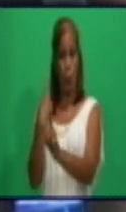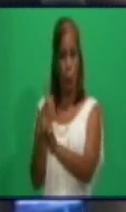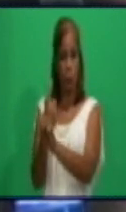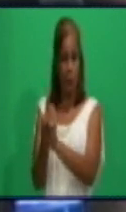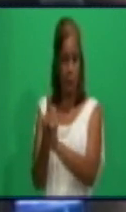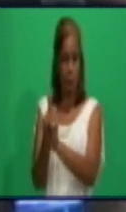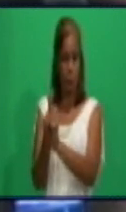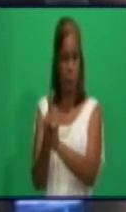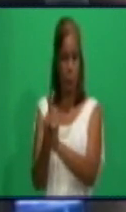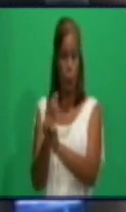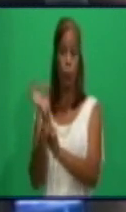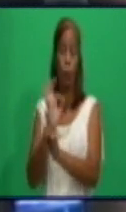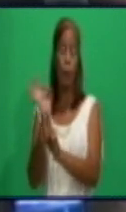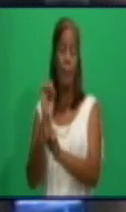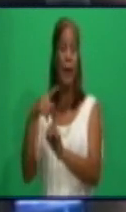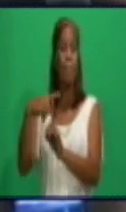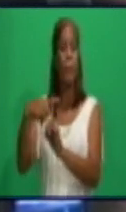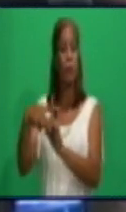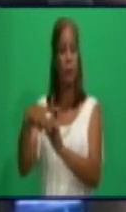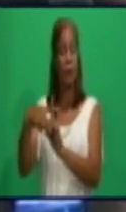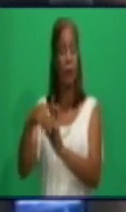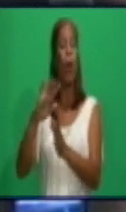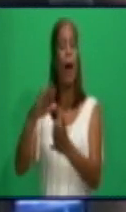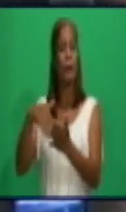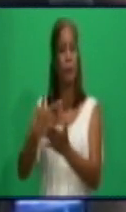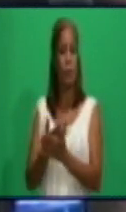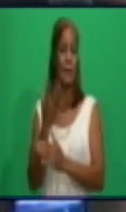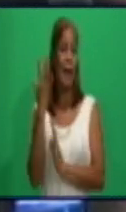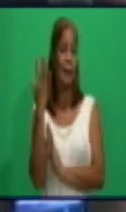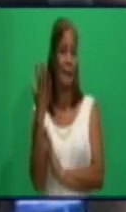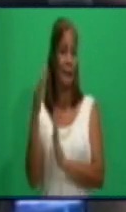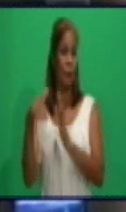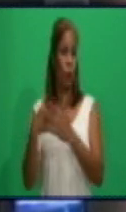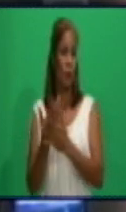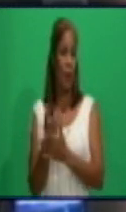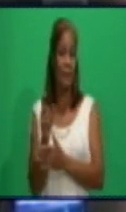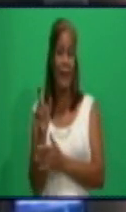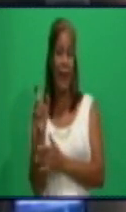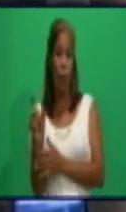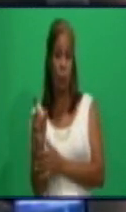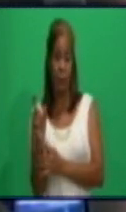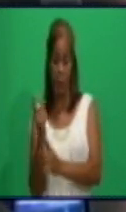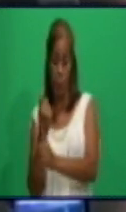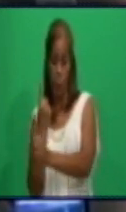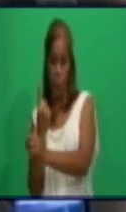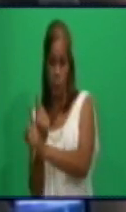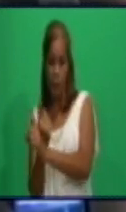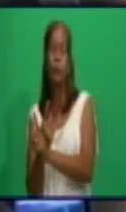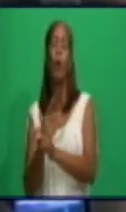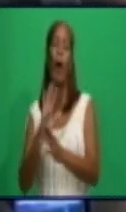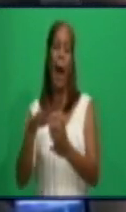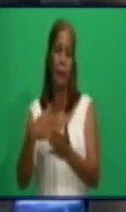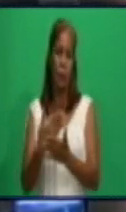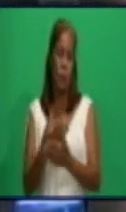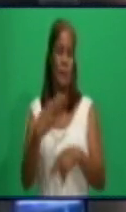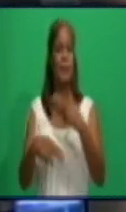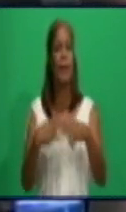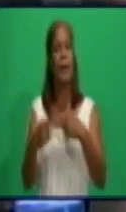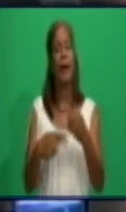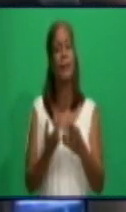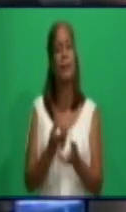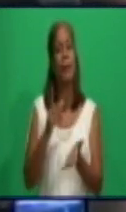o confirmado, al quinto día de la última exposición con ese contacto, se me hace el PCR. Hay quien ha